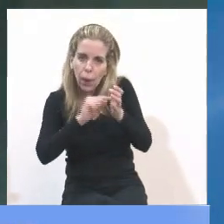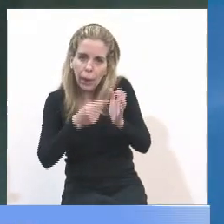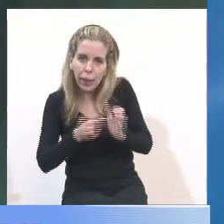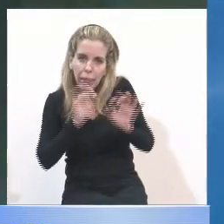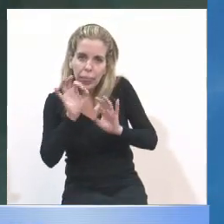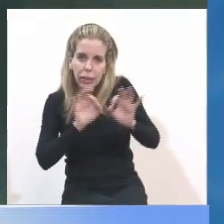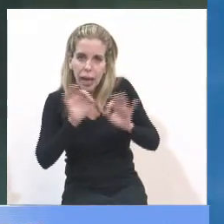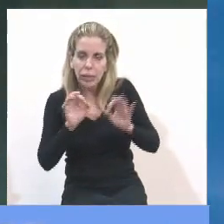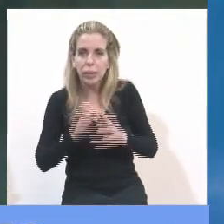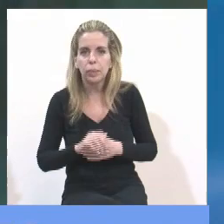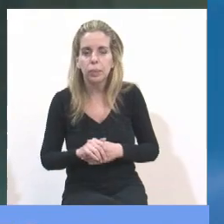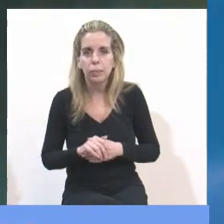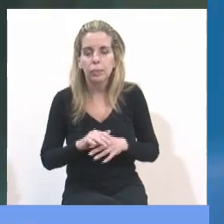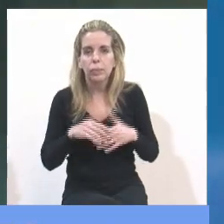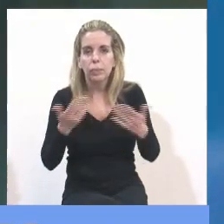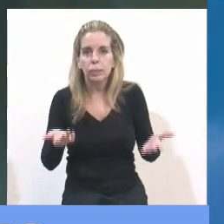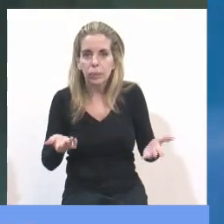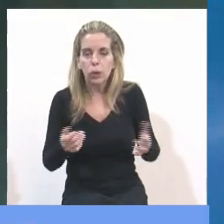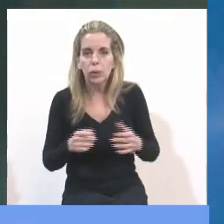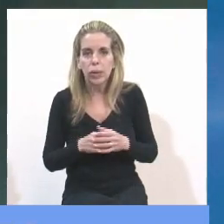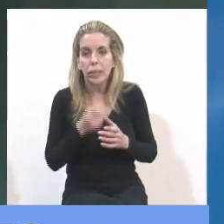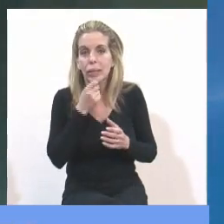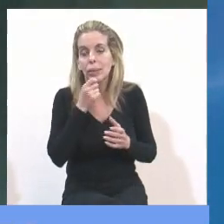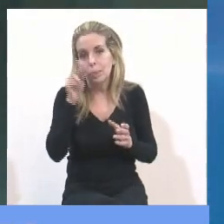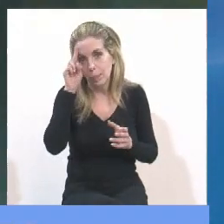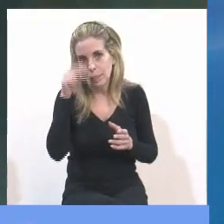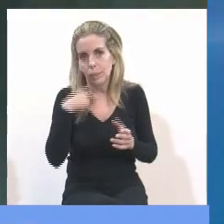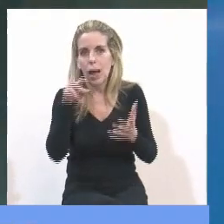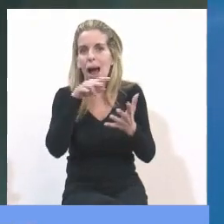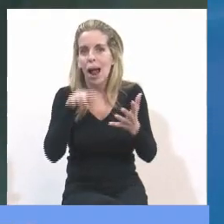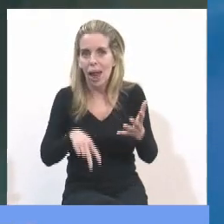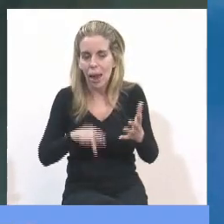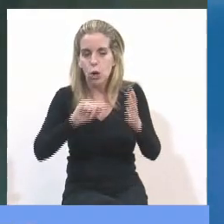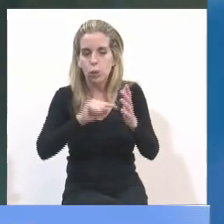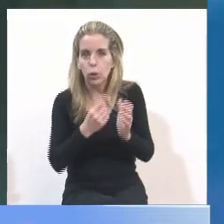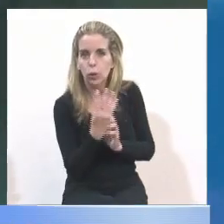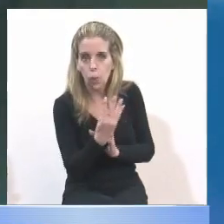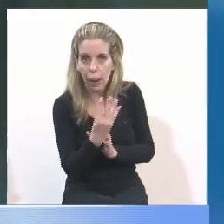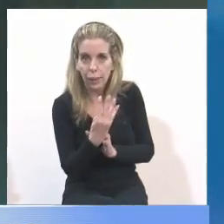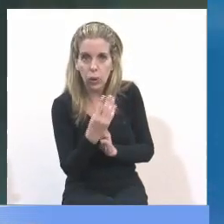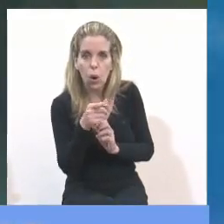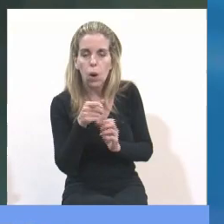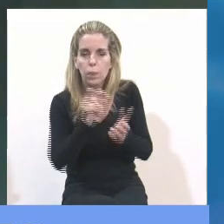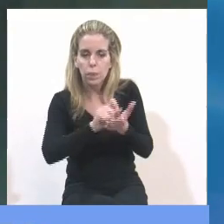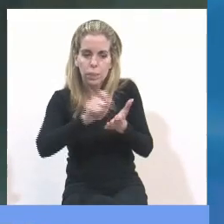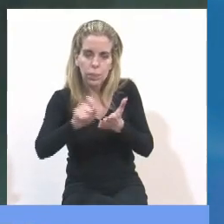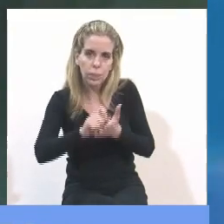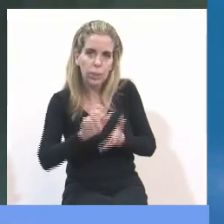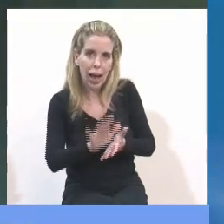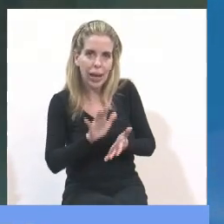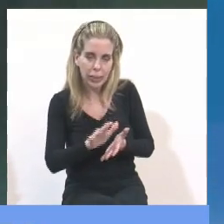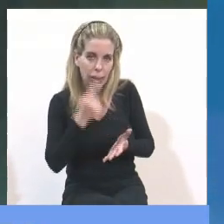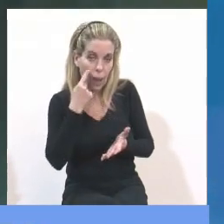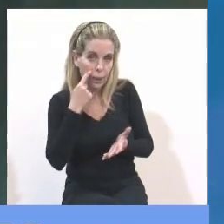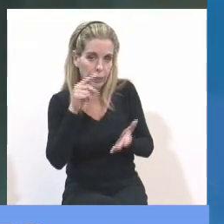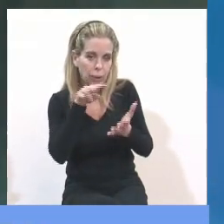resolución del Senado. Y entonces, si me permite leer, el punto 4 quedaría redactado de la siguiente